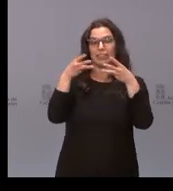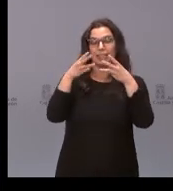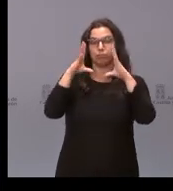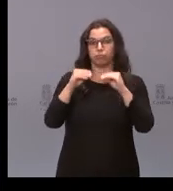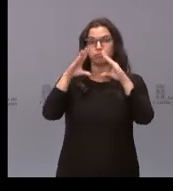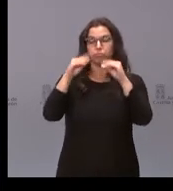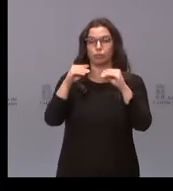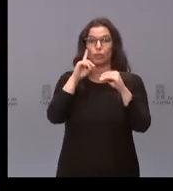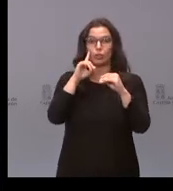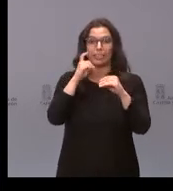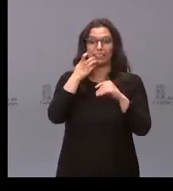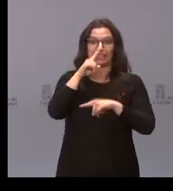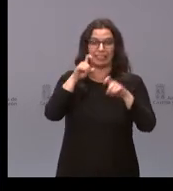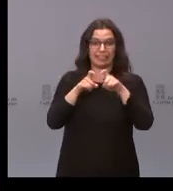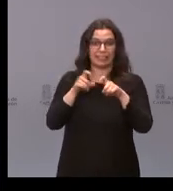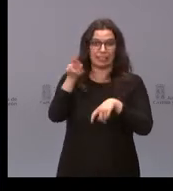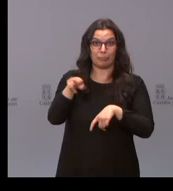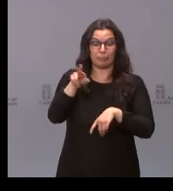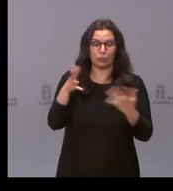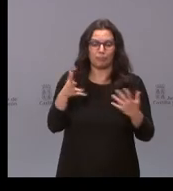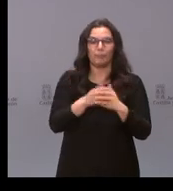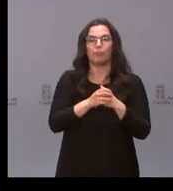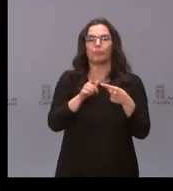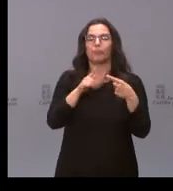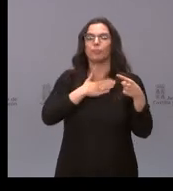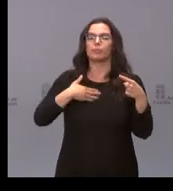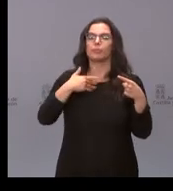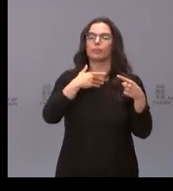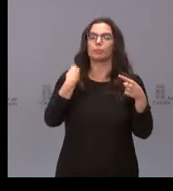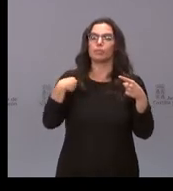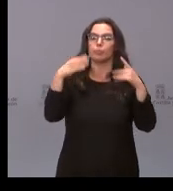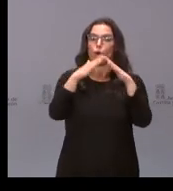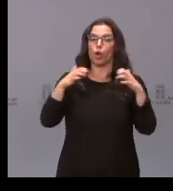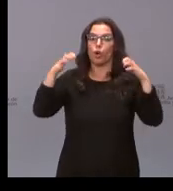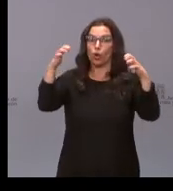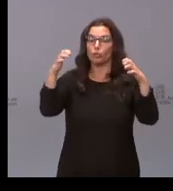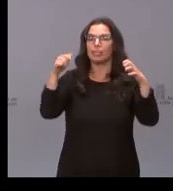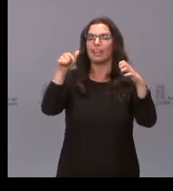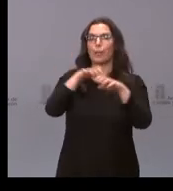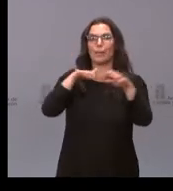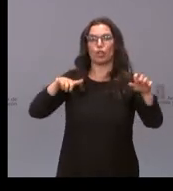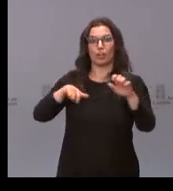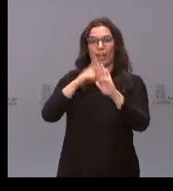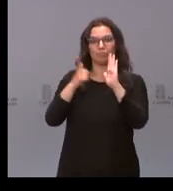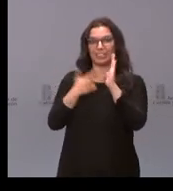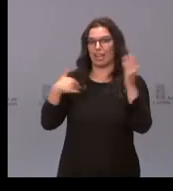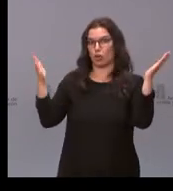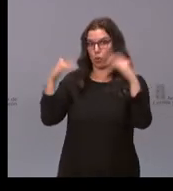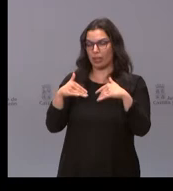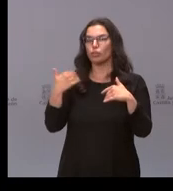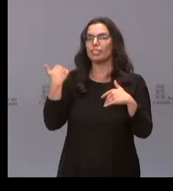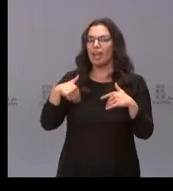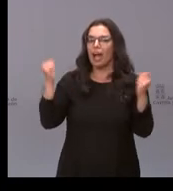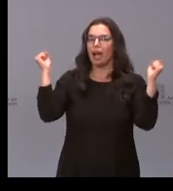premiadas estas preguntas por un lado quería saber una vez perdida la mayoría parlamentaria del gobierno en las cortes con qué apoyos tienen ya